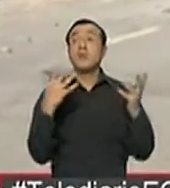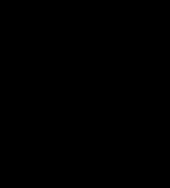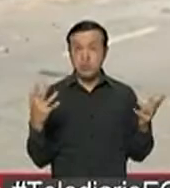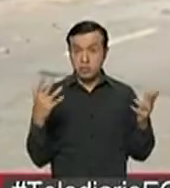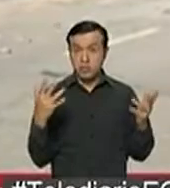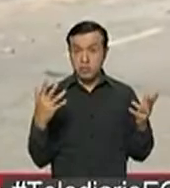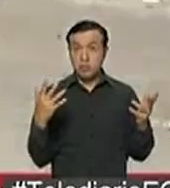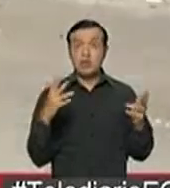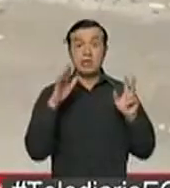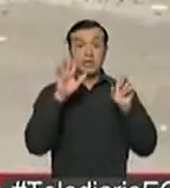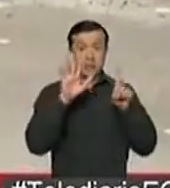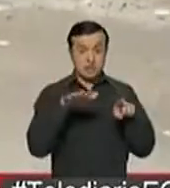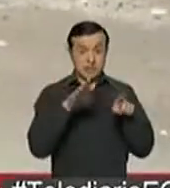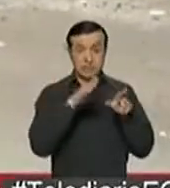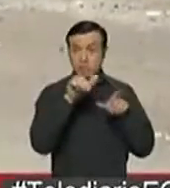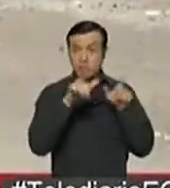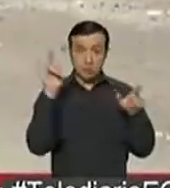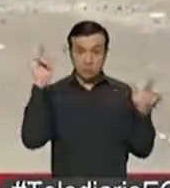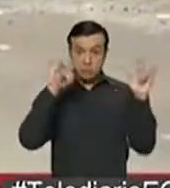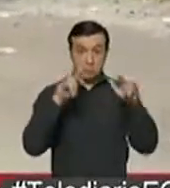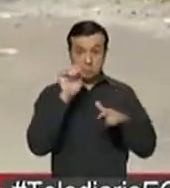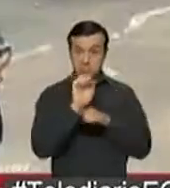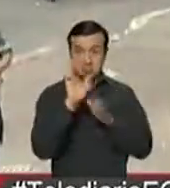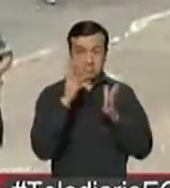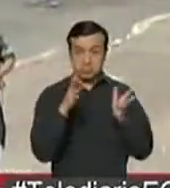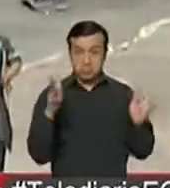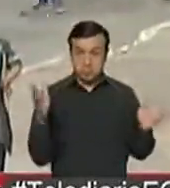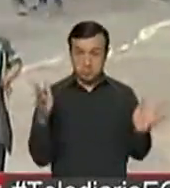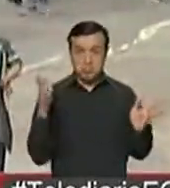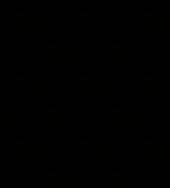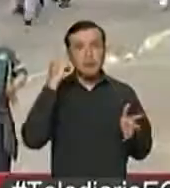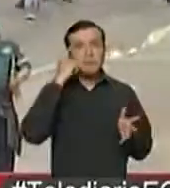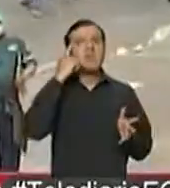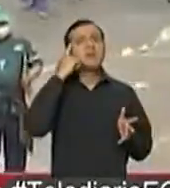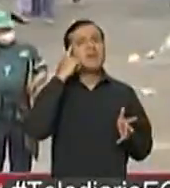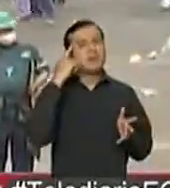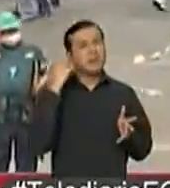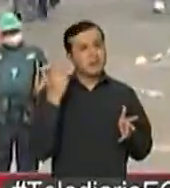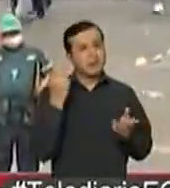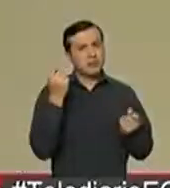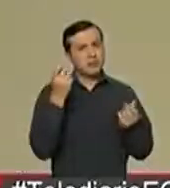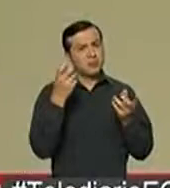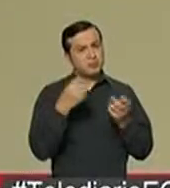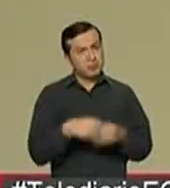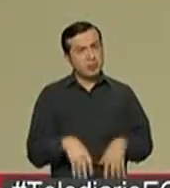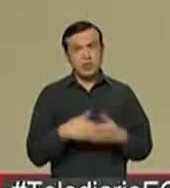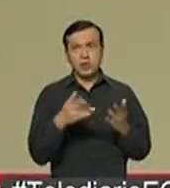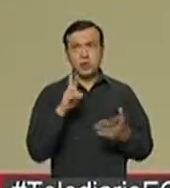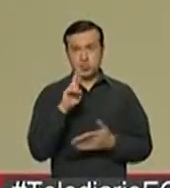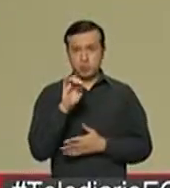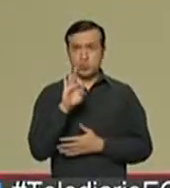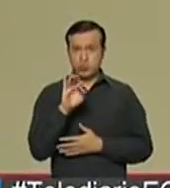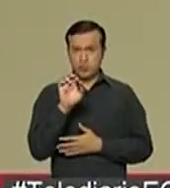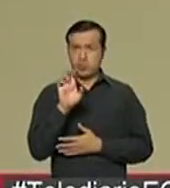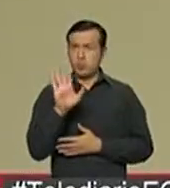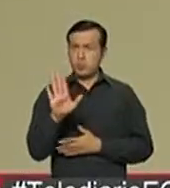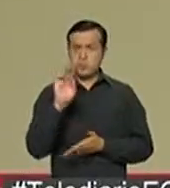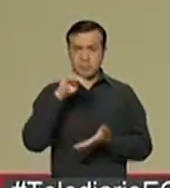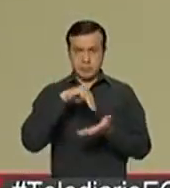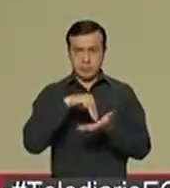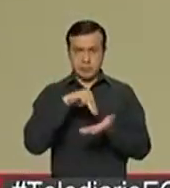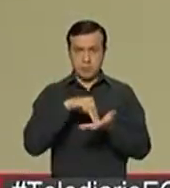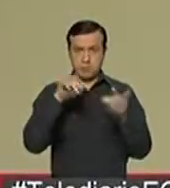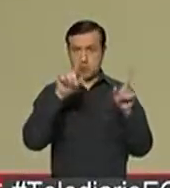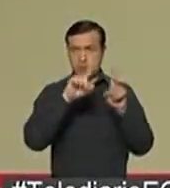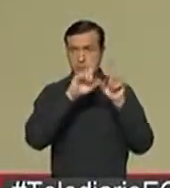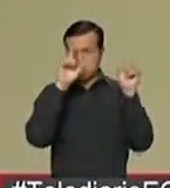durante 6 meses ningún viajero venga a Ecuador. ¿Se imagina lo que esto representaría? Ruth Zarango es miembro de una operadora